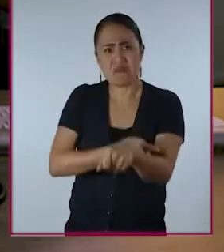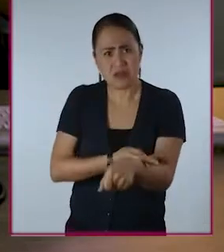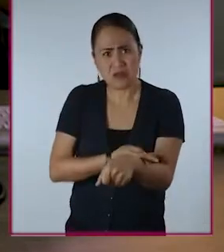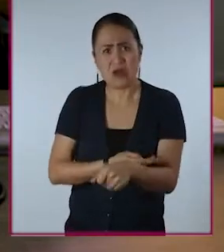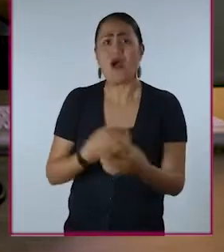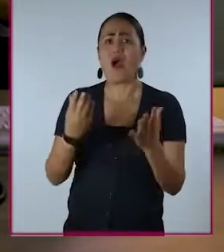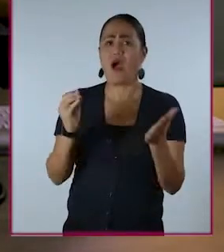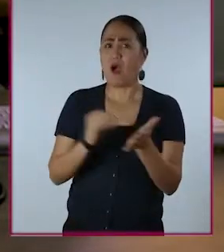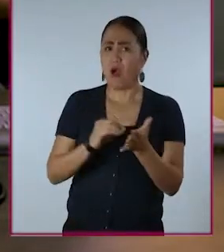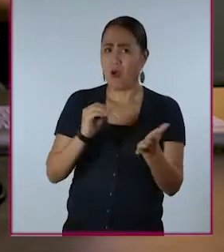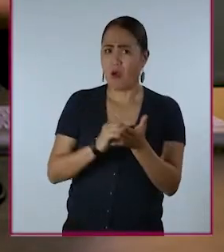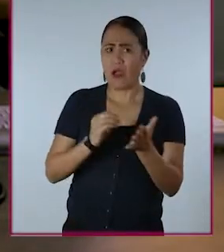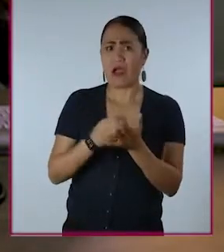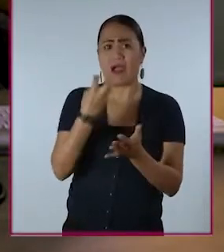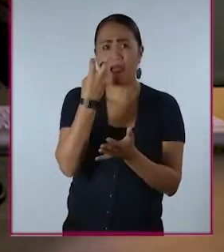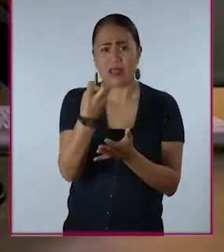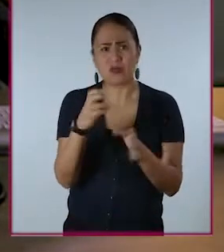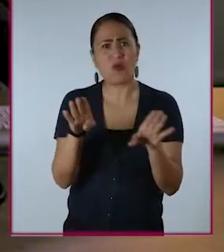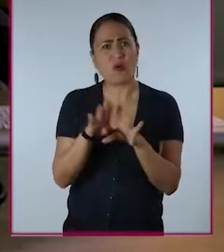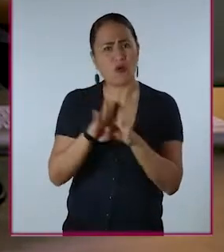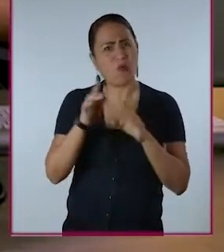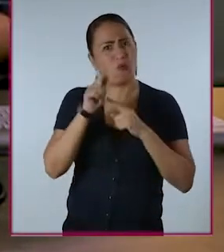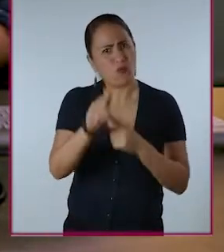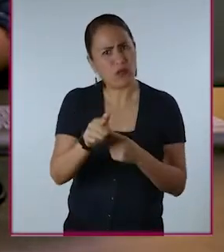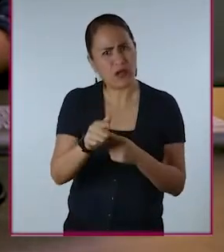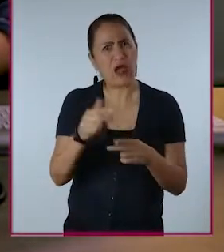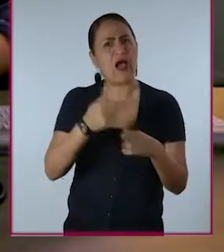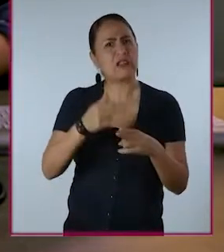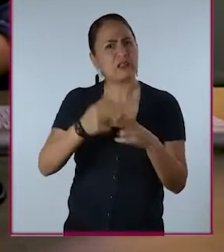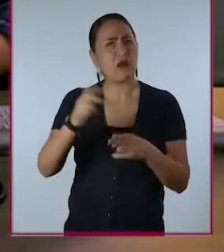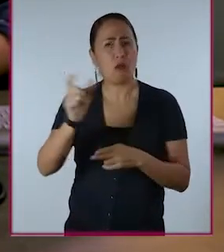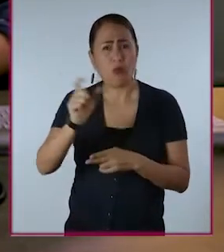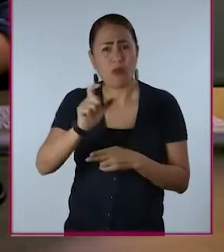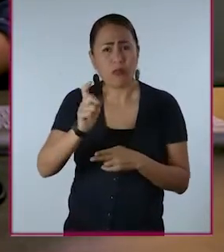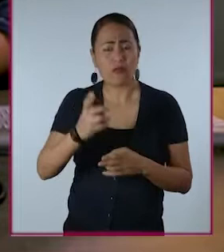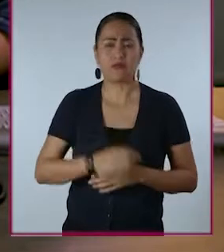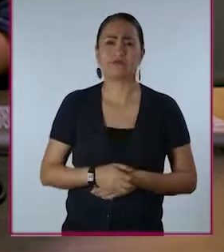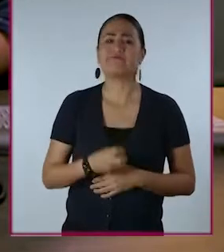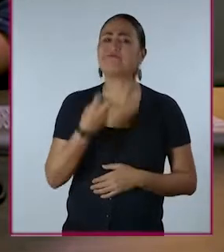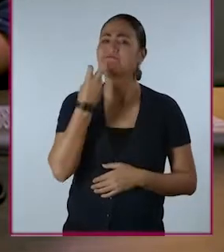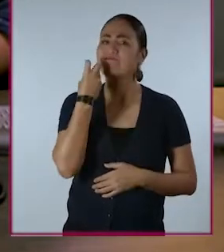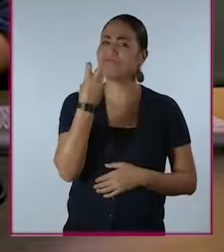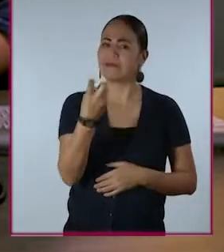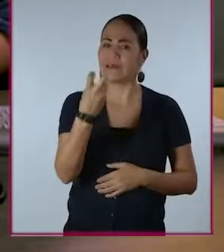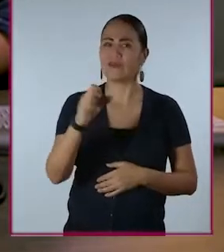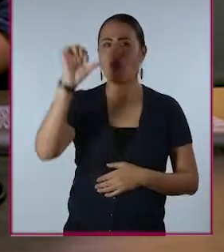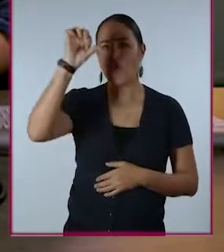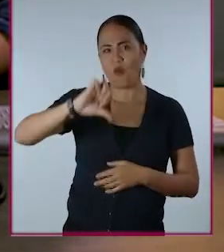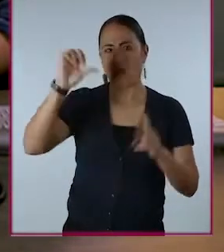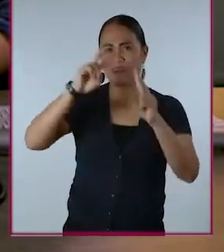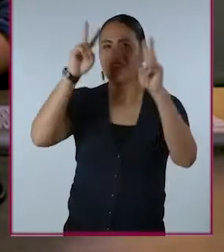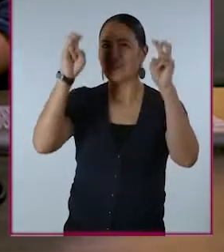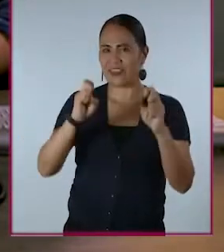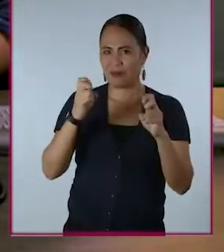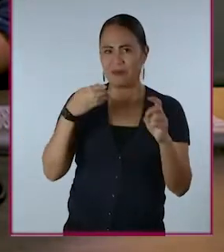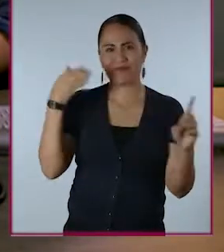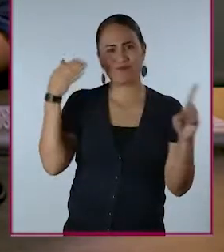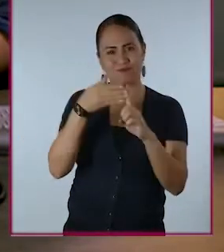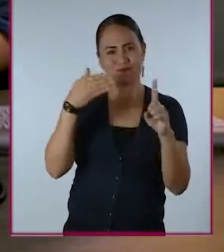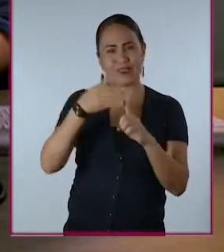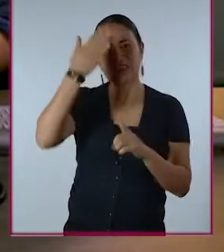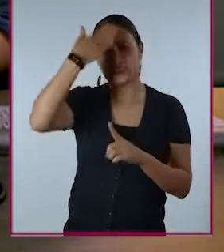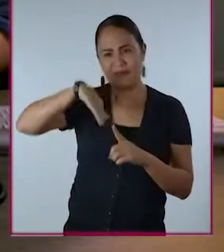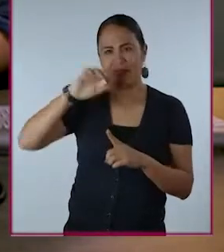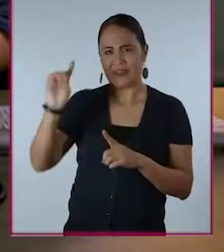¿cómo se ha logrado su permanencia y por cuánto tiempo más estará disponible? Ese es precisamente el tema que vamos a tratar hoy en nuestros